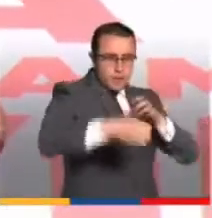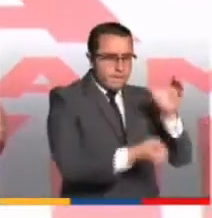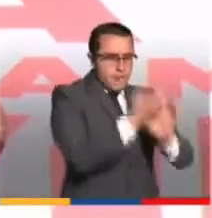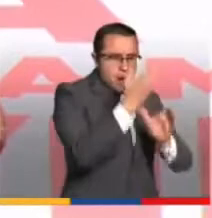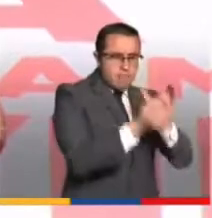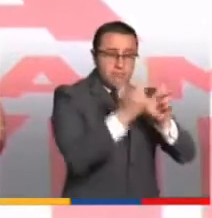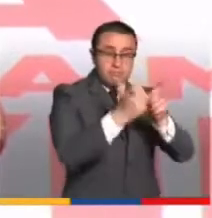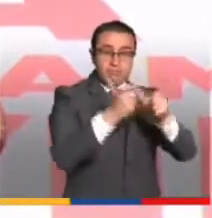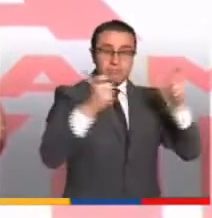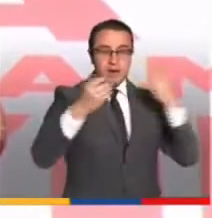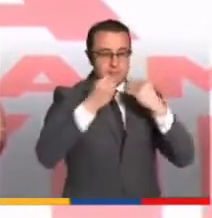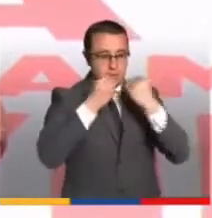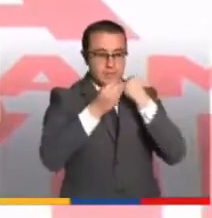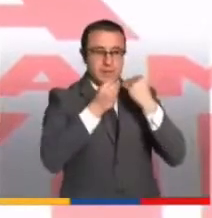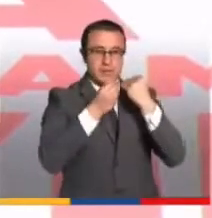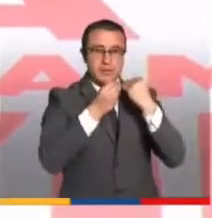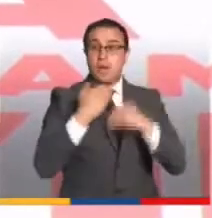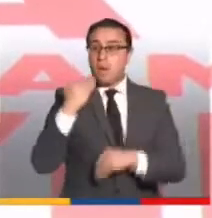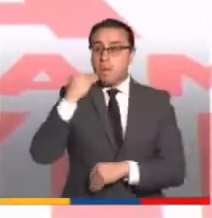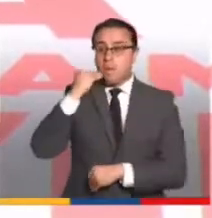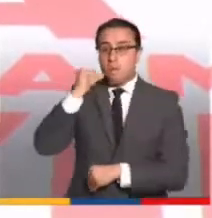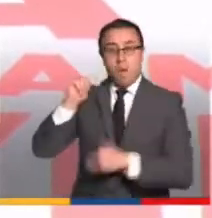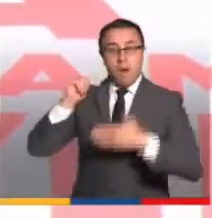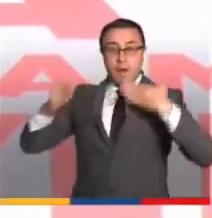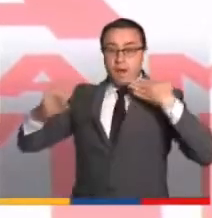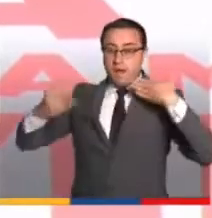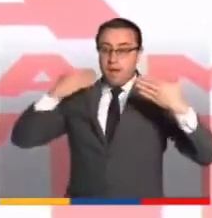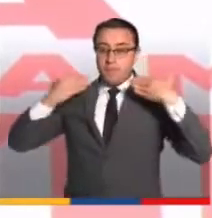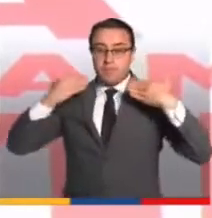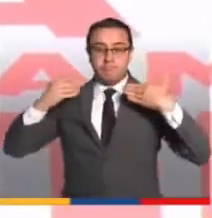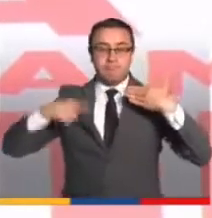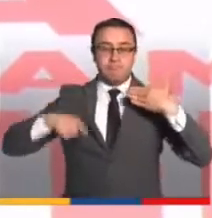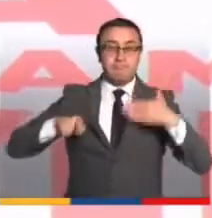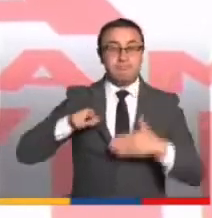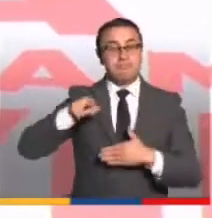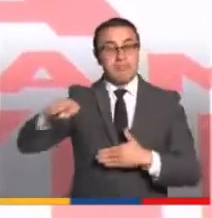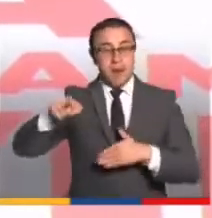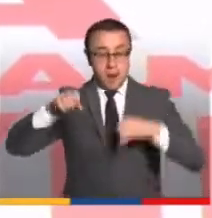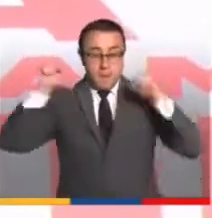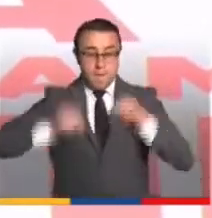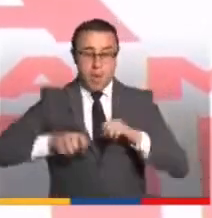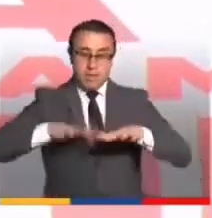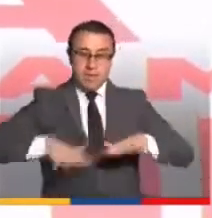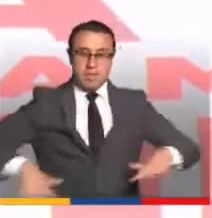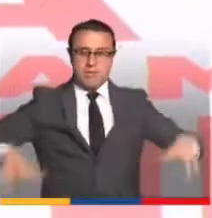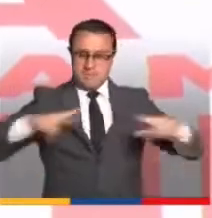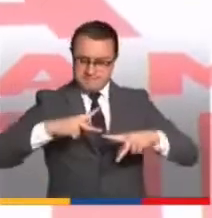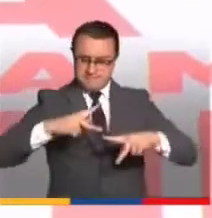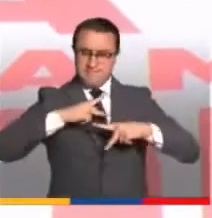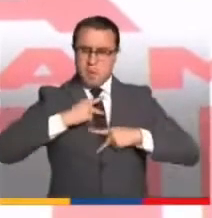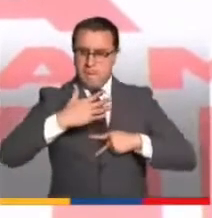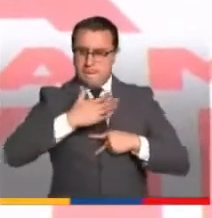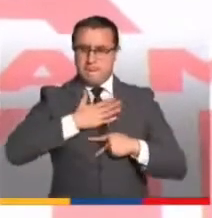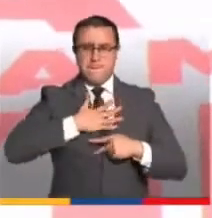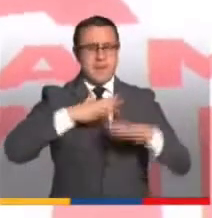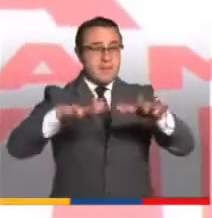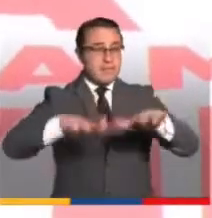el campesinado, la mujer campesina de Colombia pudiera tener tierra fértil,